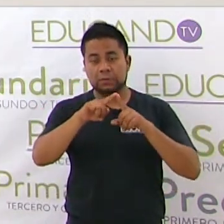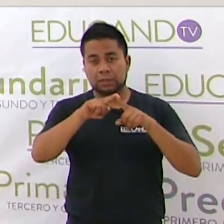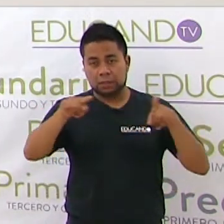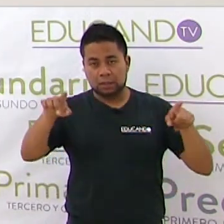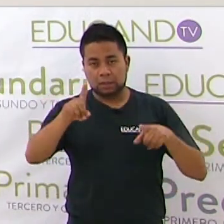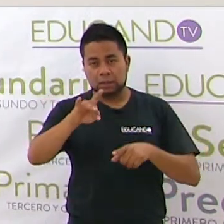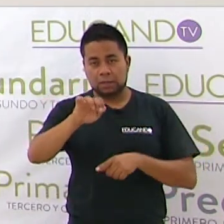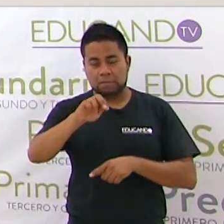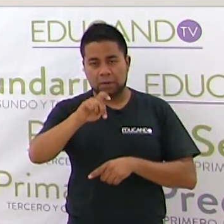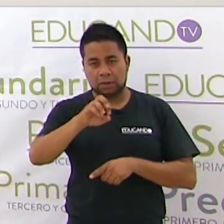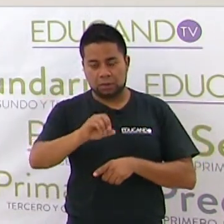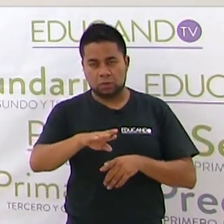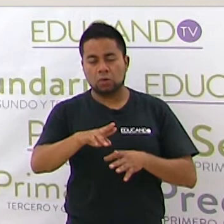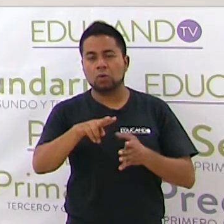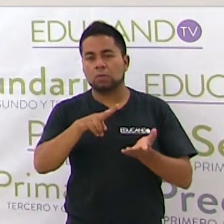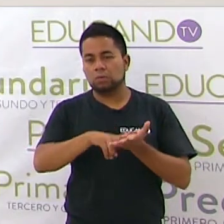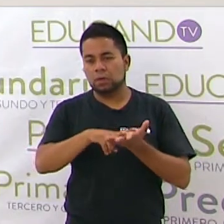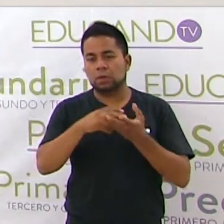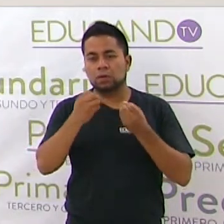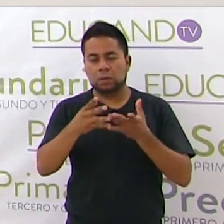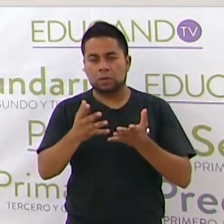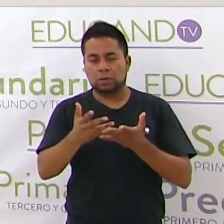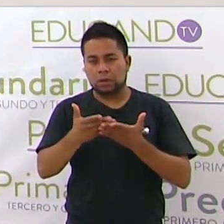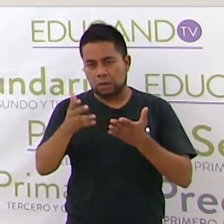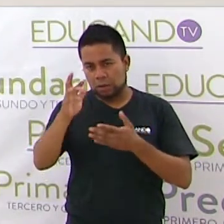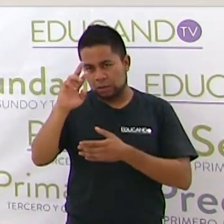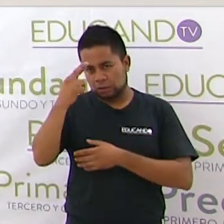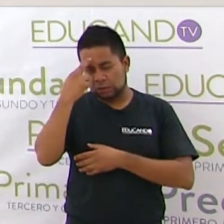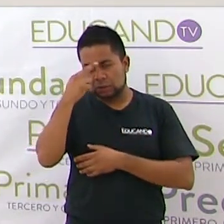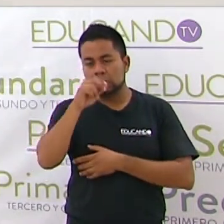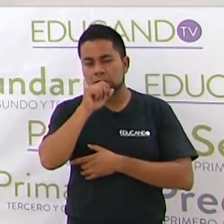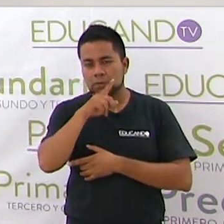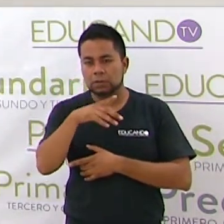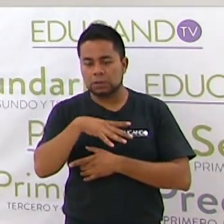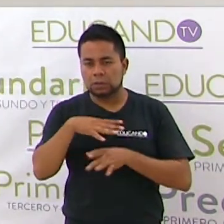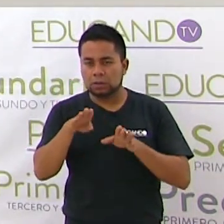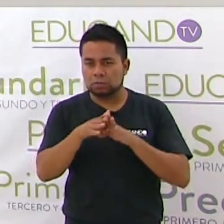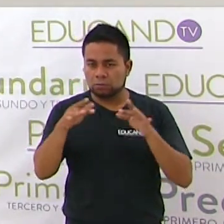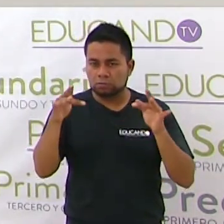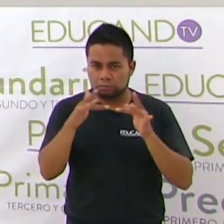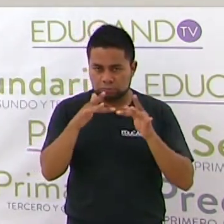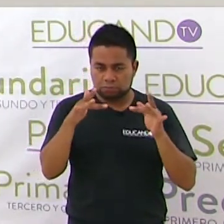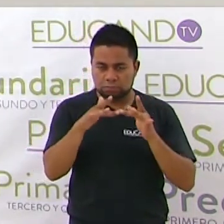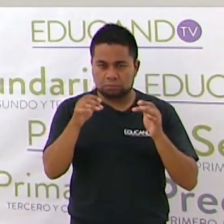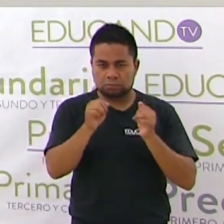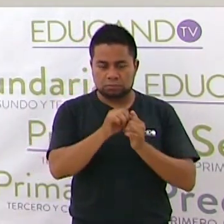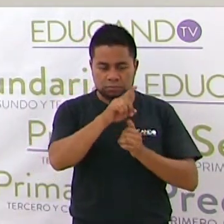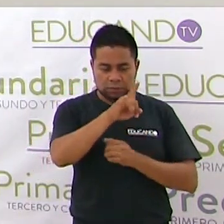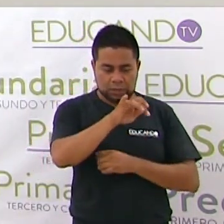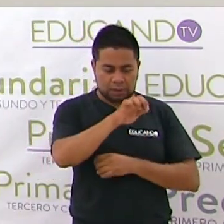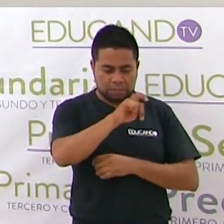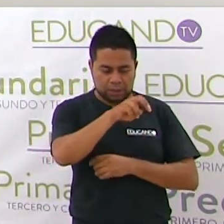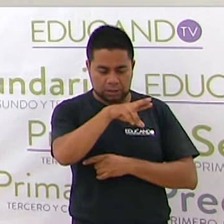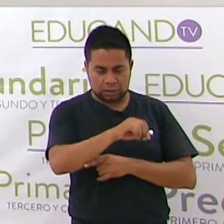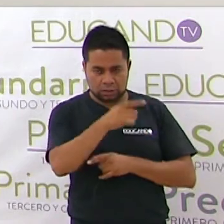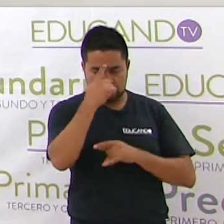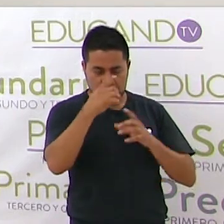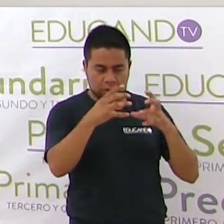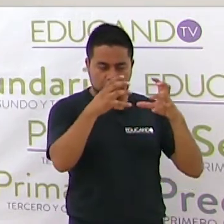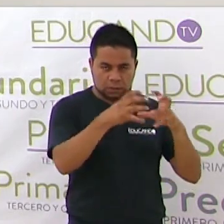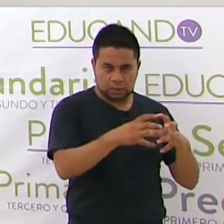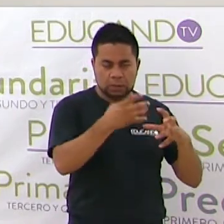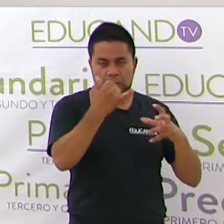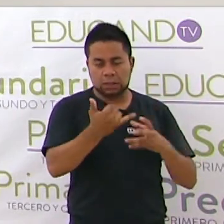está ahí el número. Vamos a recordar que también hay una relación entre el diámetro de una